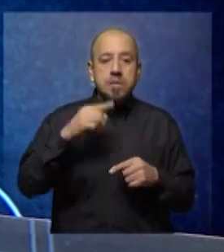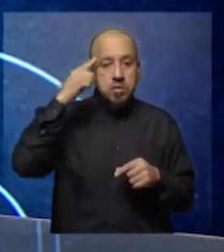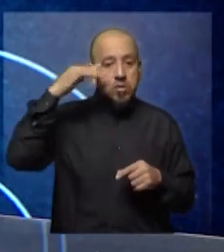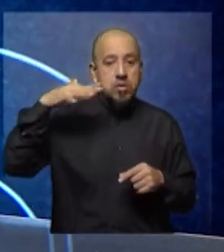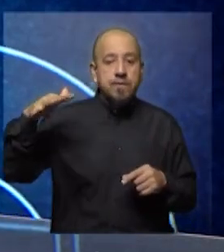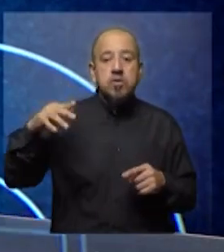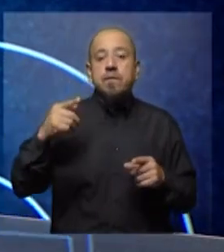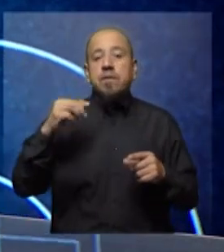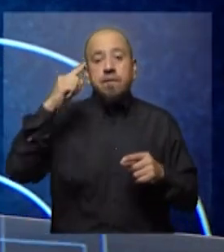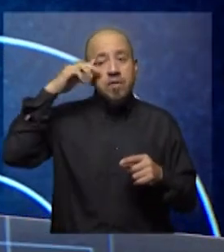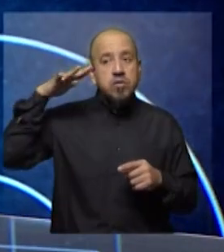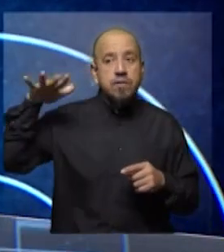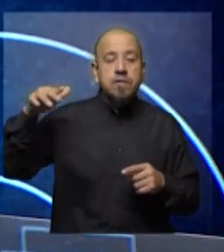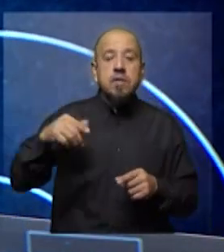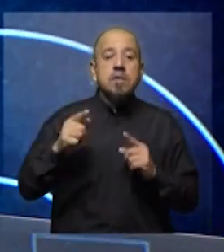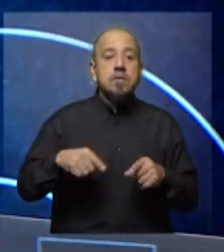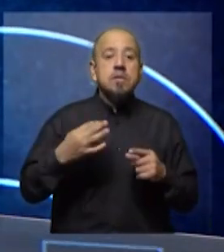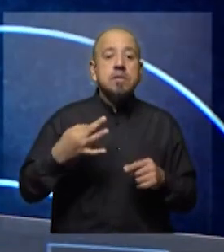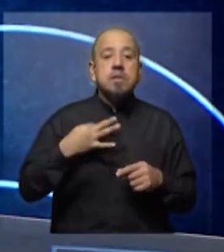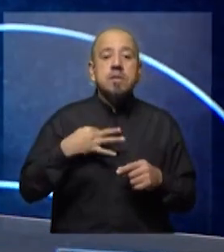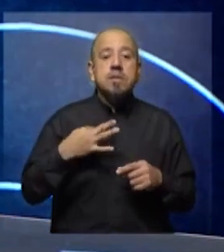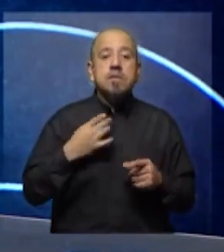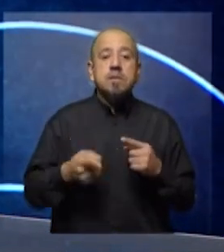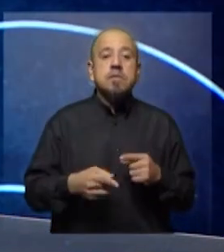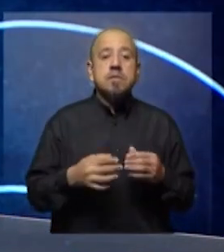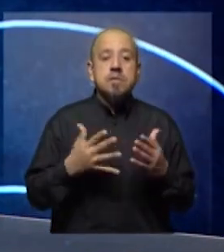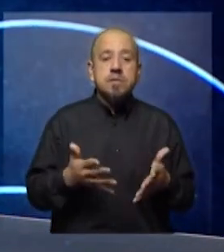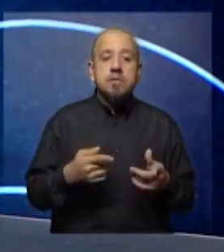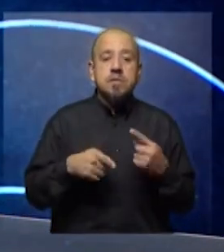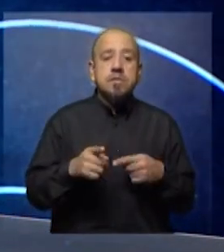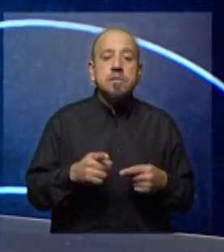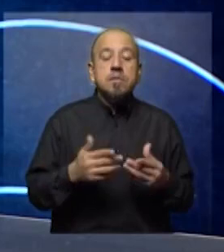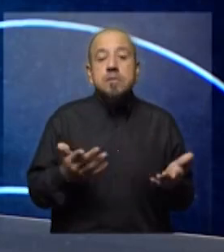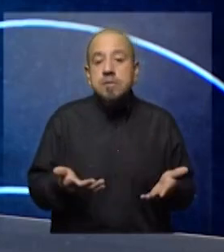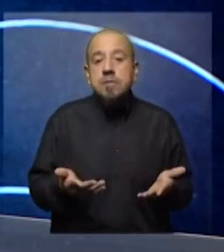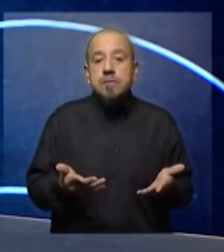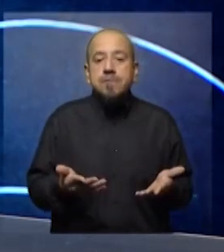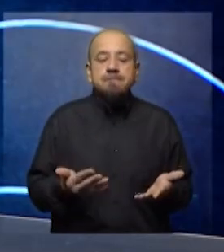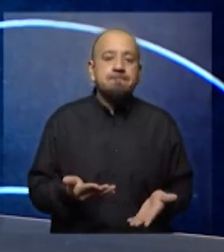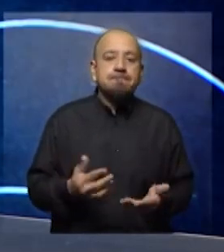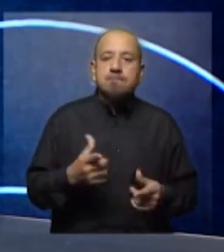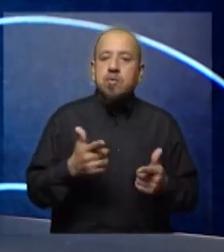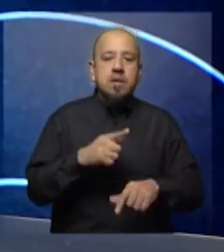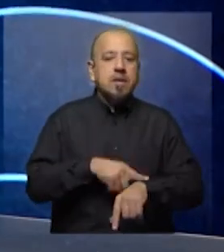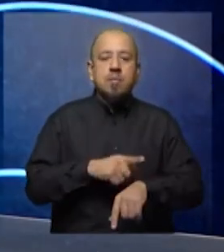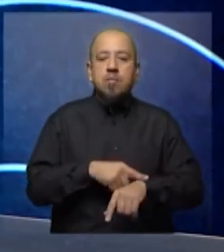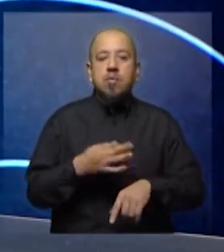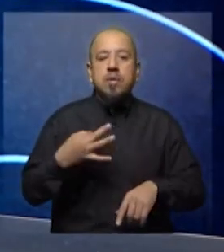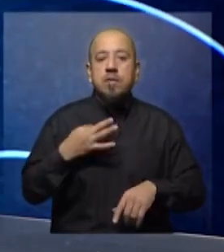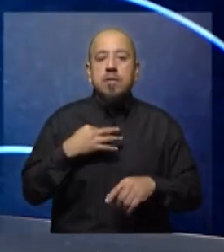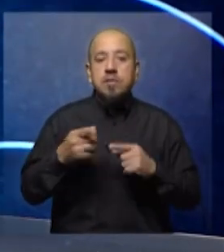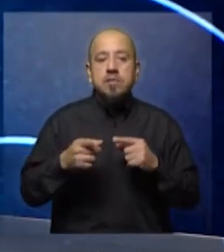porque la propia vida tampoco alcanzar a él mismo no le alcanzó para madurar del todo